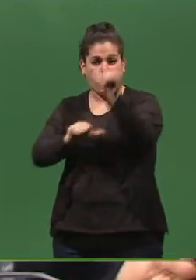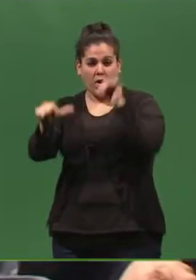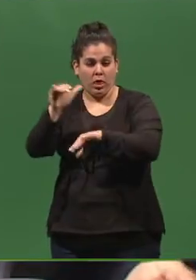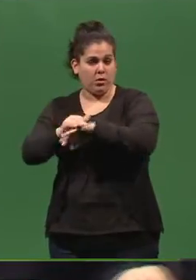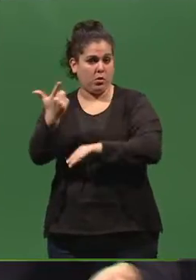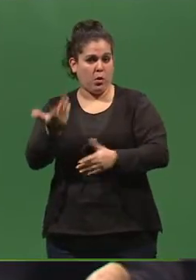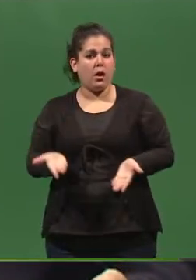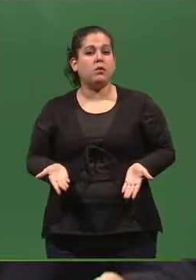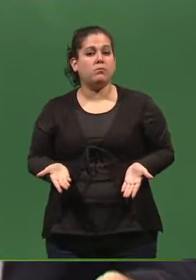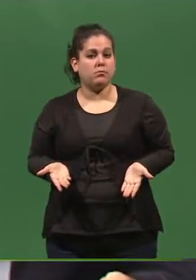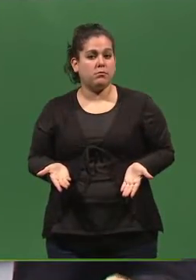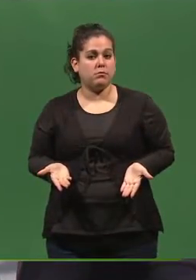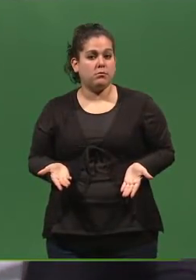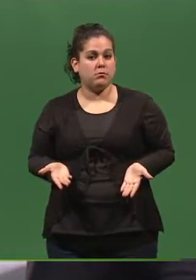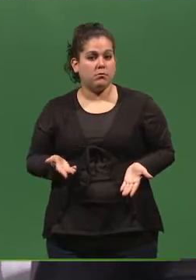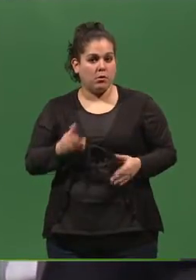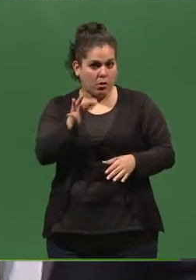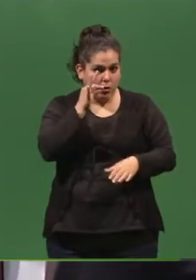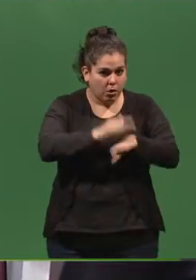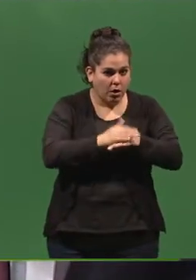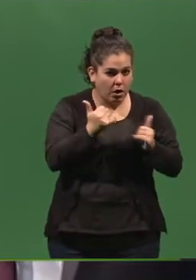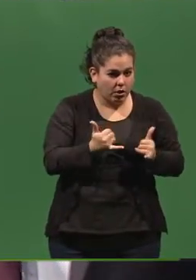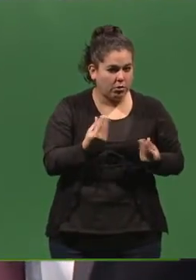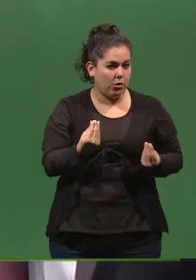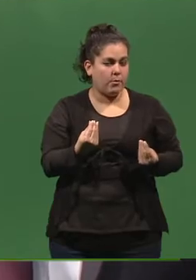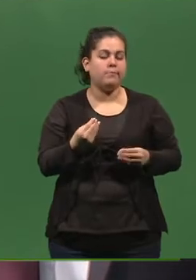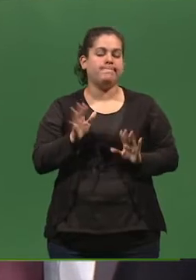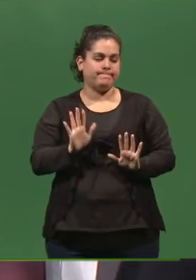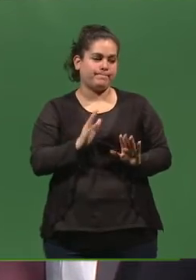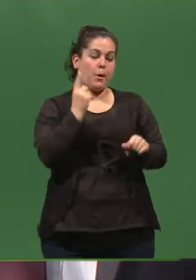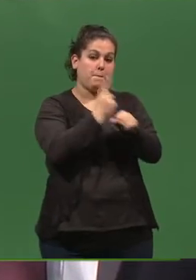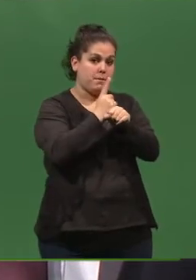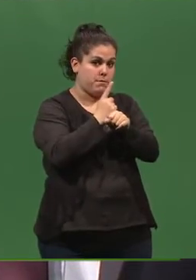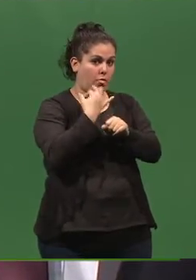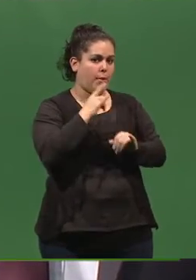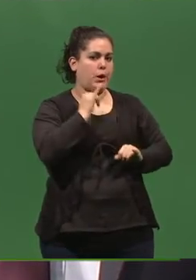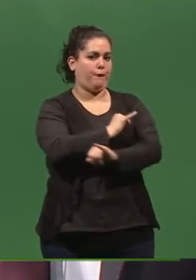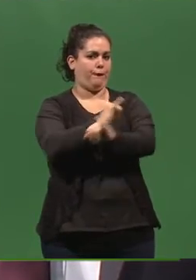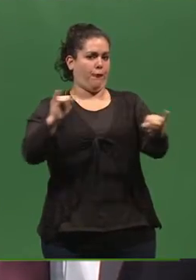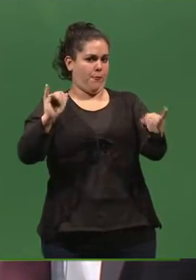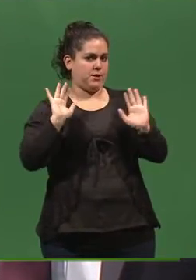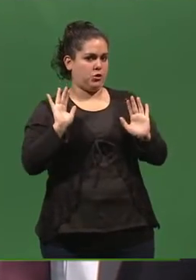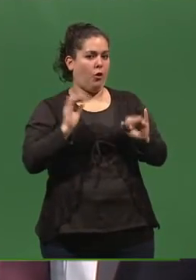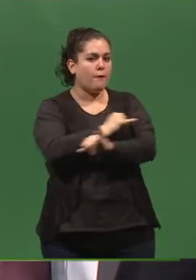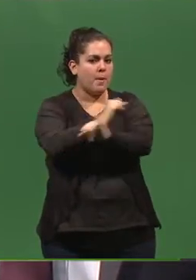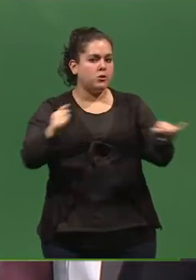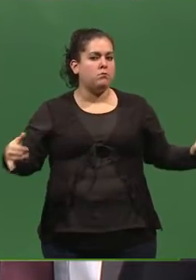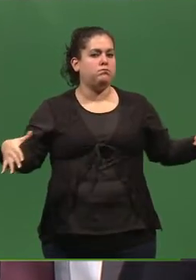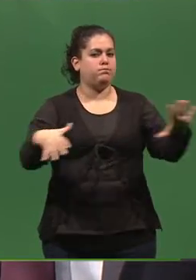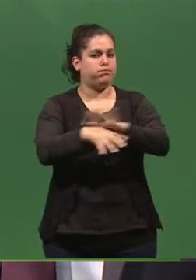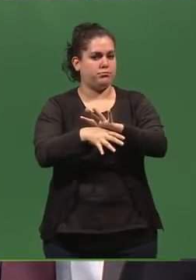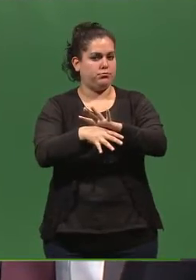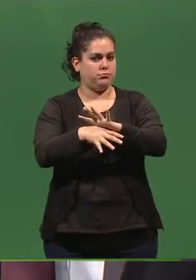un consumo responsable de alcohol? Primero lo logramos desde un punto de vista de la información. A la gente que da la información que sea